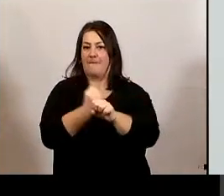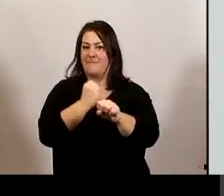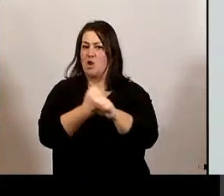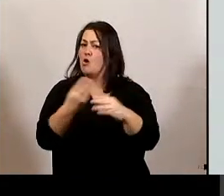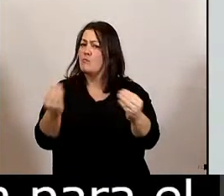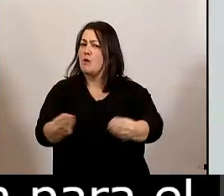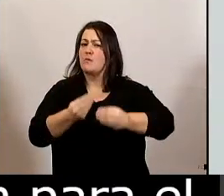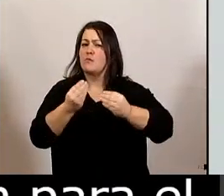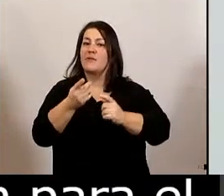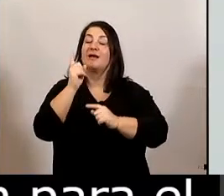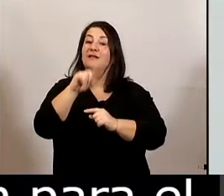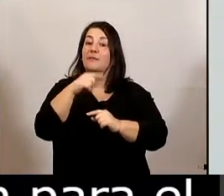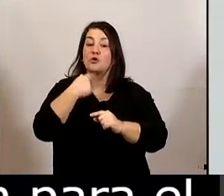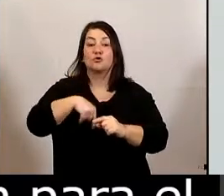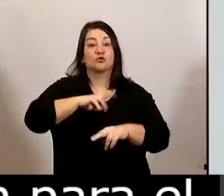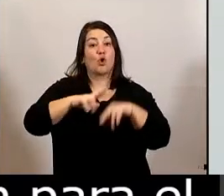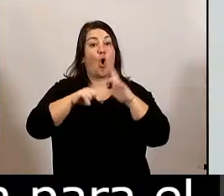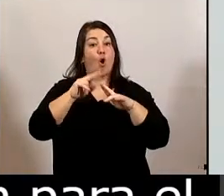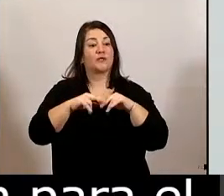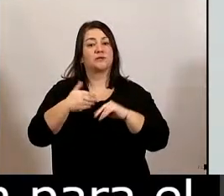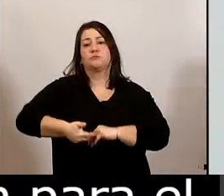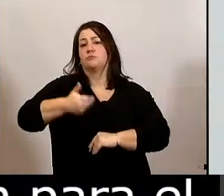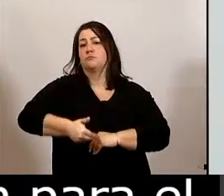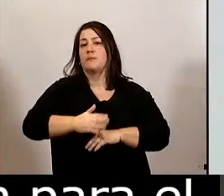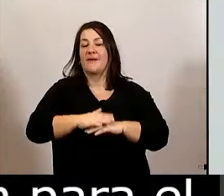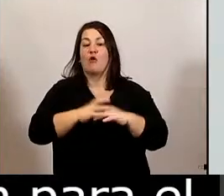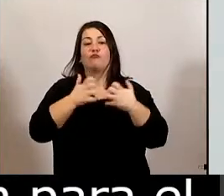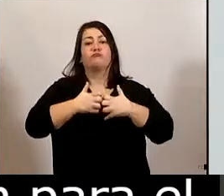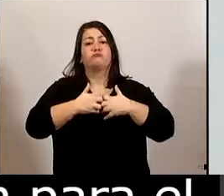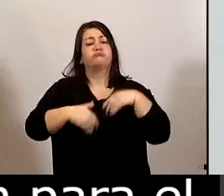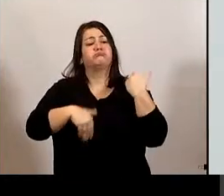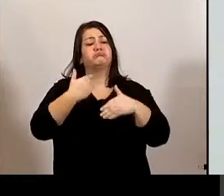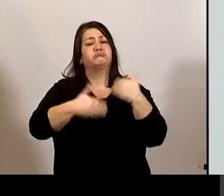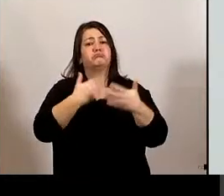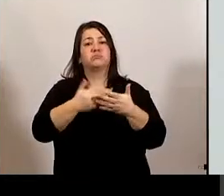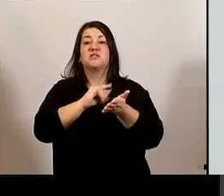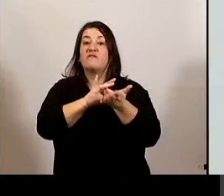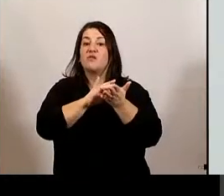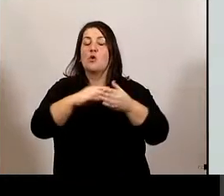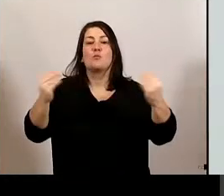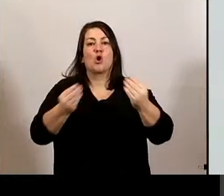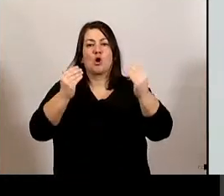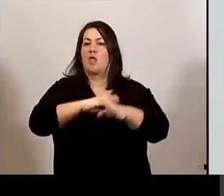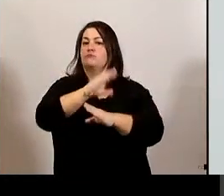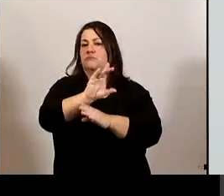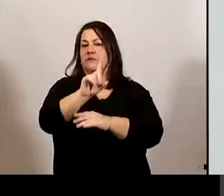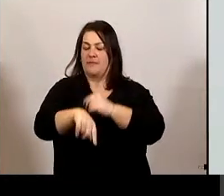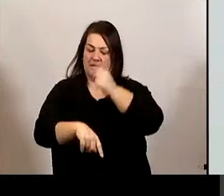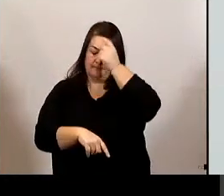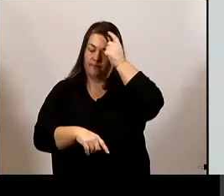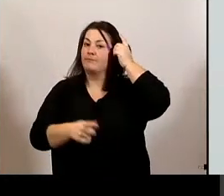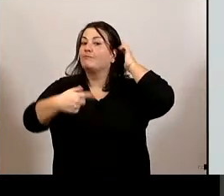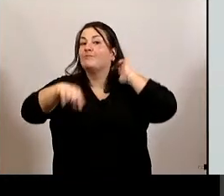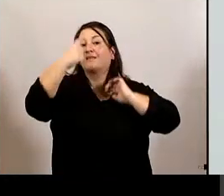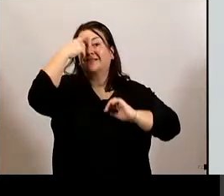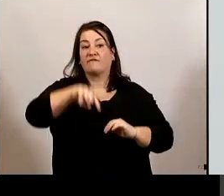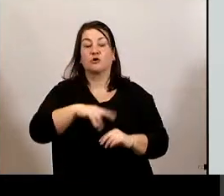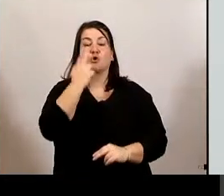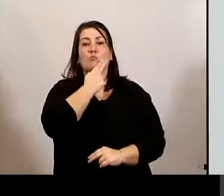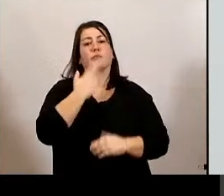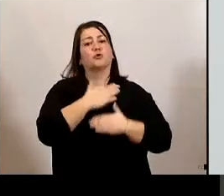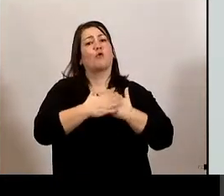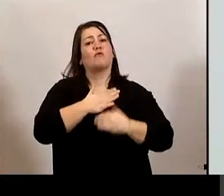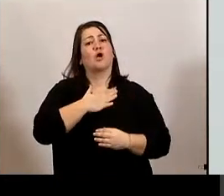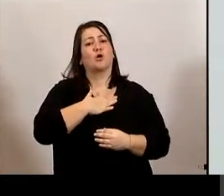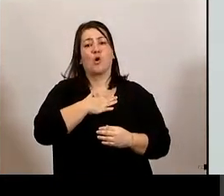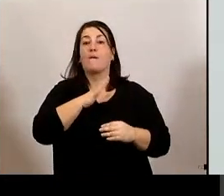luz verde a obras esenciales para garantizar el buen funcionamiento de nuestros servicios. Como saben, el compromiso de este Gobierno